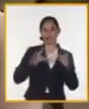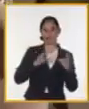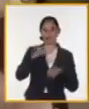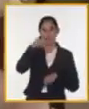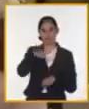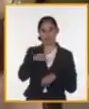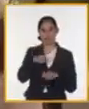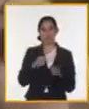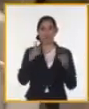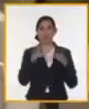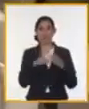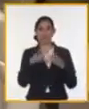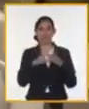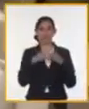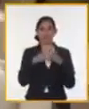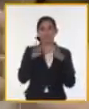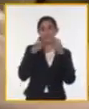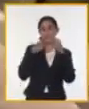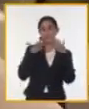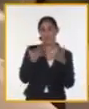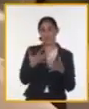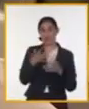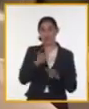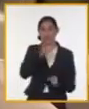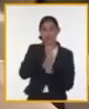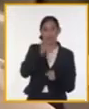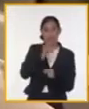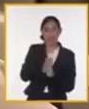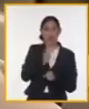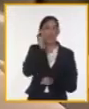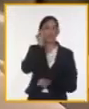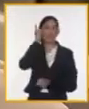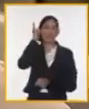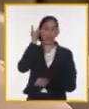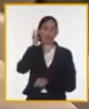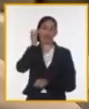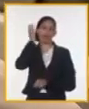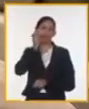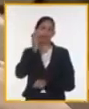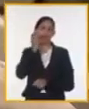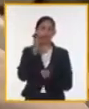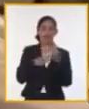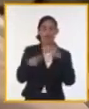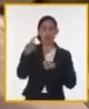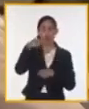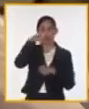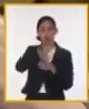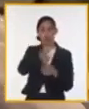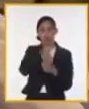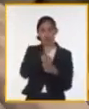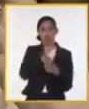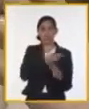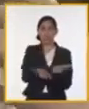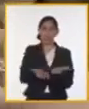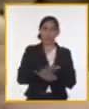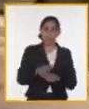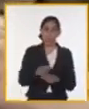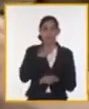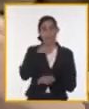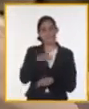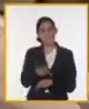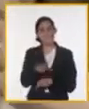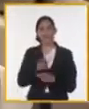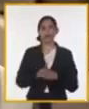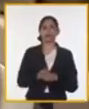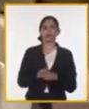a la labor ideológica, tema que ya se ha abordado, sobre todo lo que tenemos que hacer en cuanto al trabajo con la historia, al